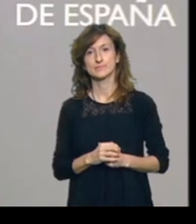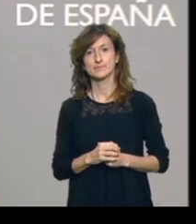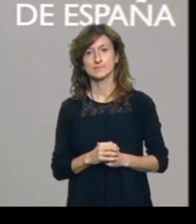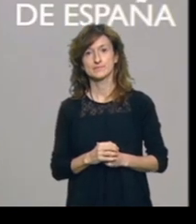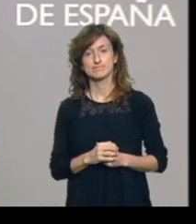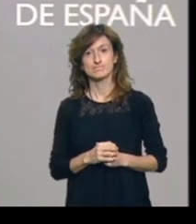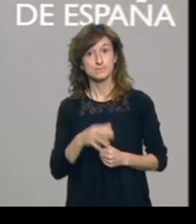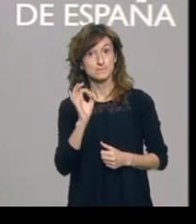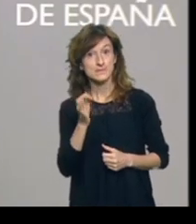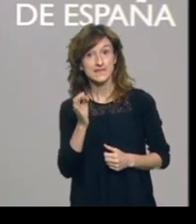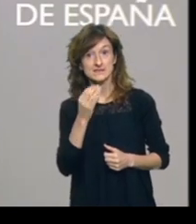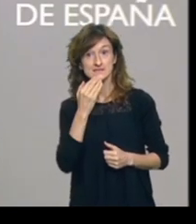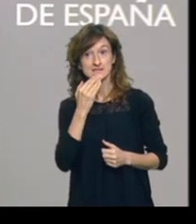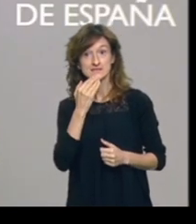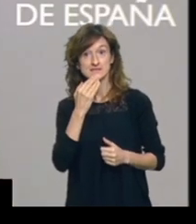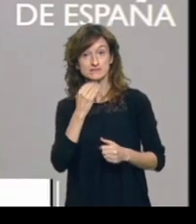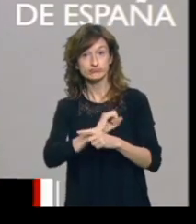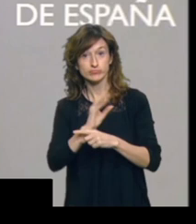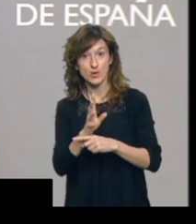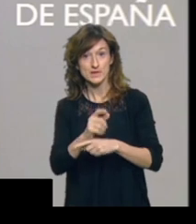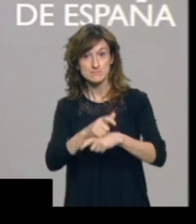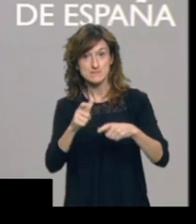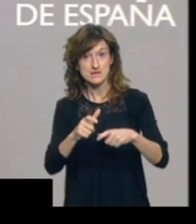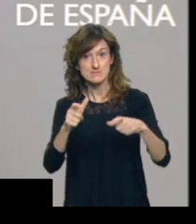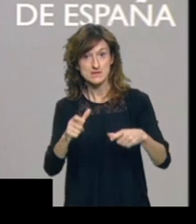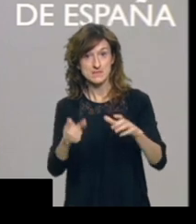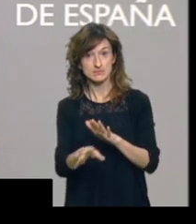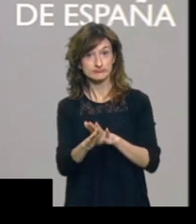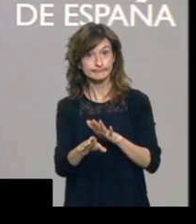Sí que es cierto que si la evolución sigue como la estamos observando,